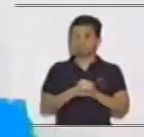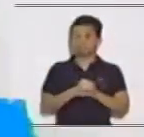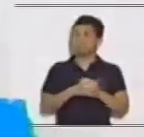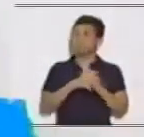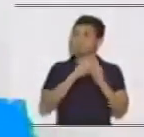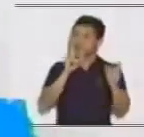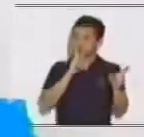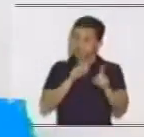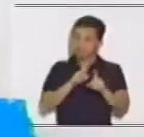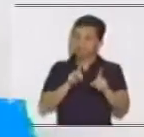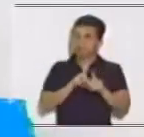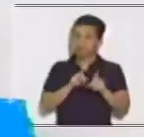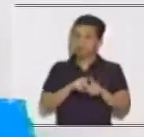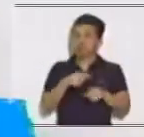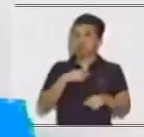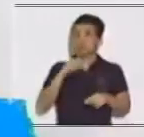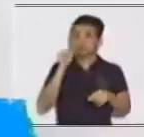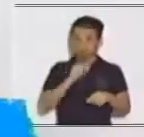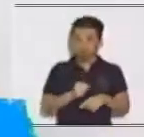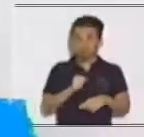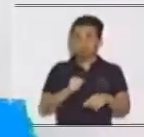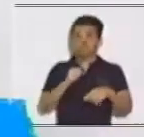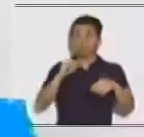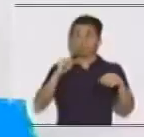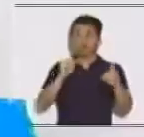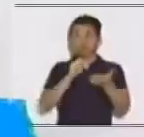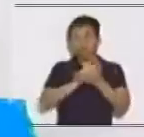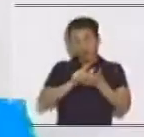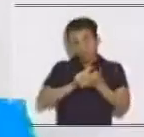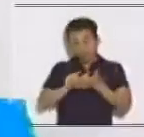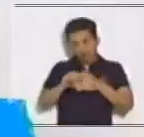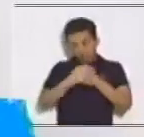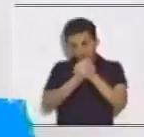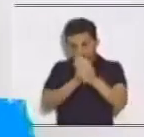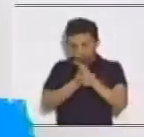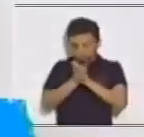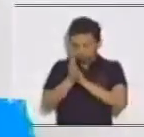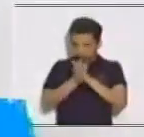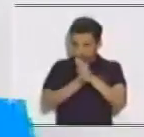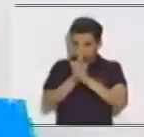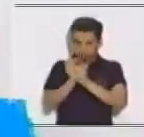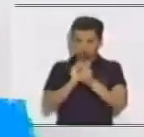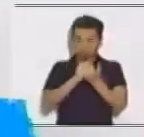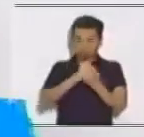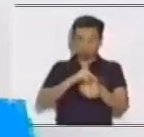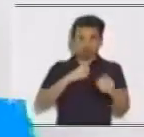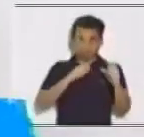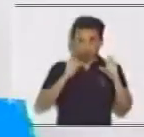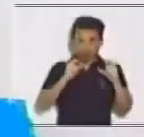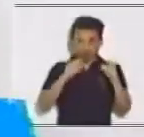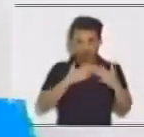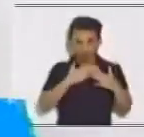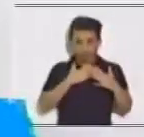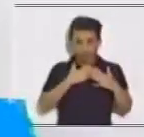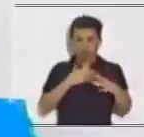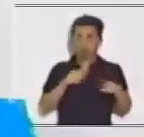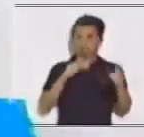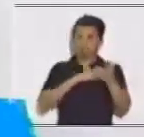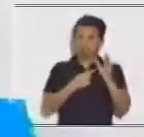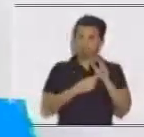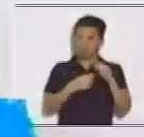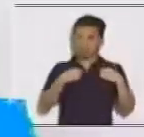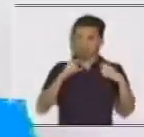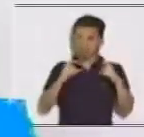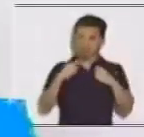tiempo, nos lavamos y nos desinfectamos, por favor. Recuérdense que protegiéndonos nosotros, protegemos a los que